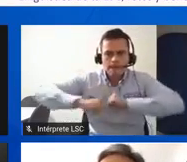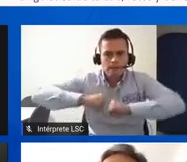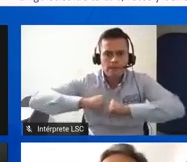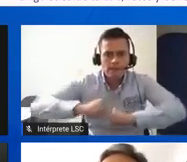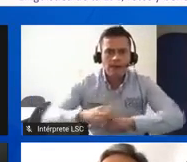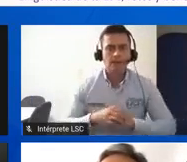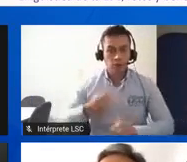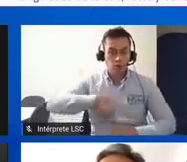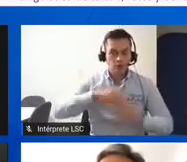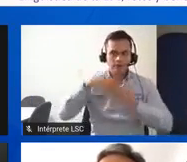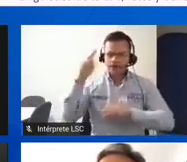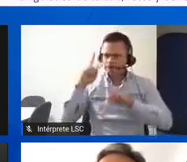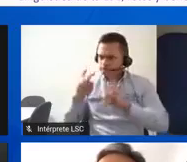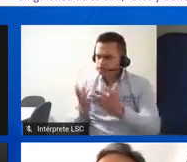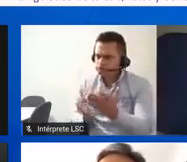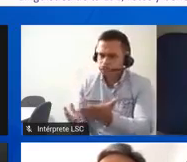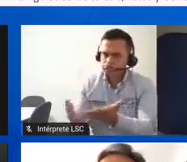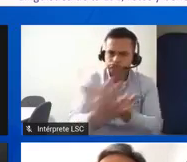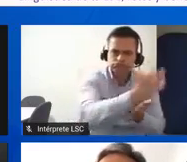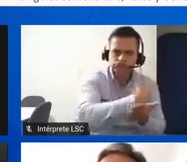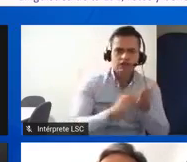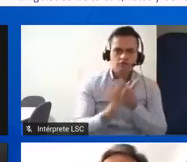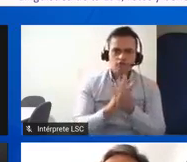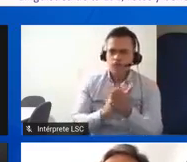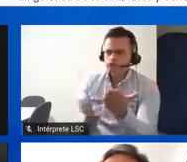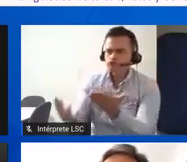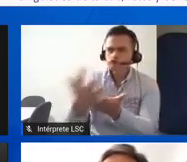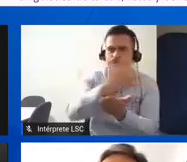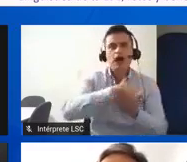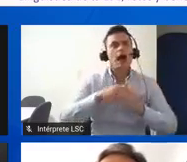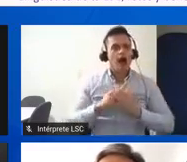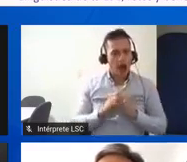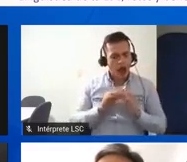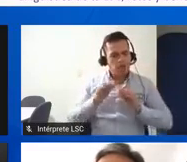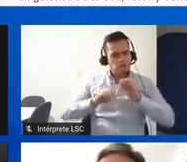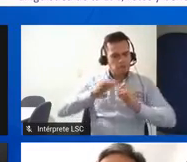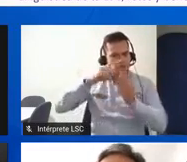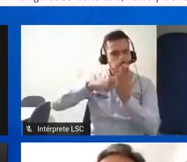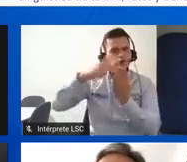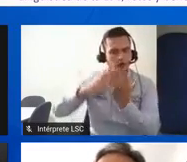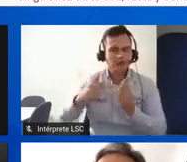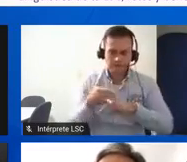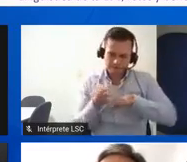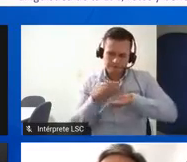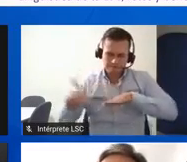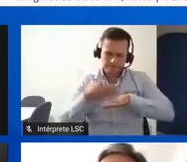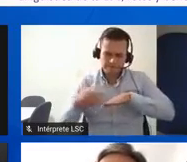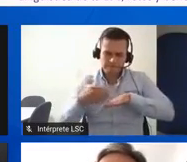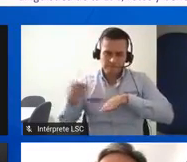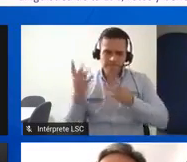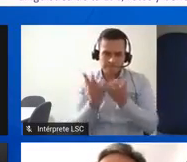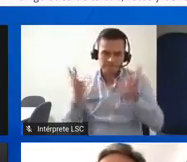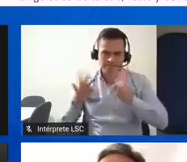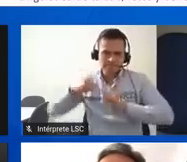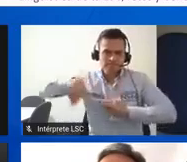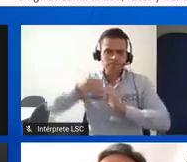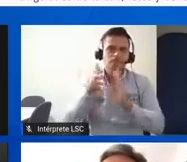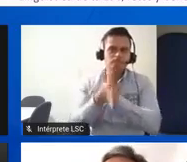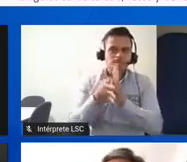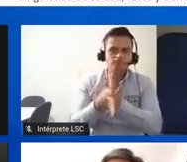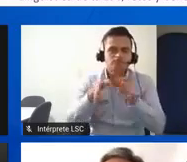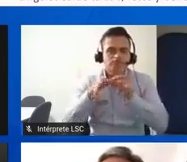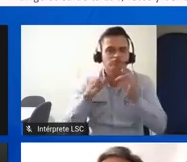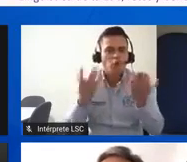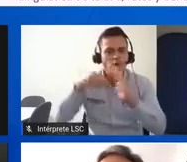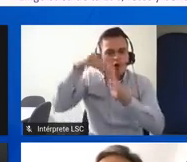información y el proyecto fue tomando forma. Ahora los senadores van a explicar pues ya el contenido,